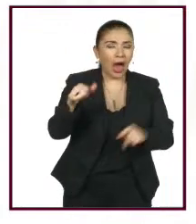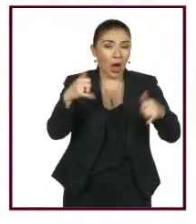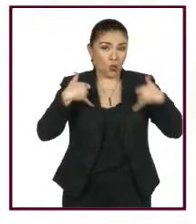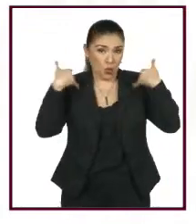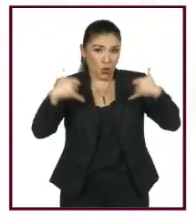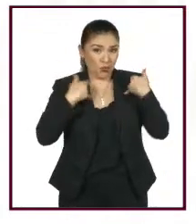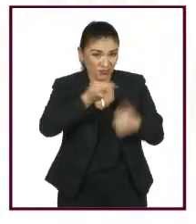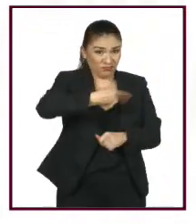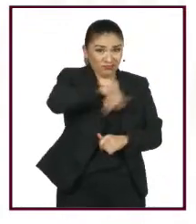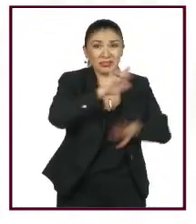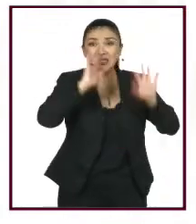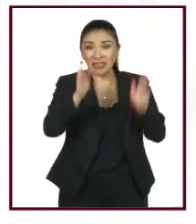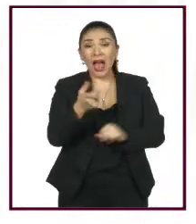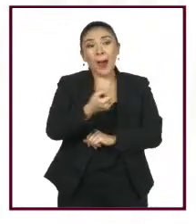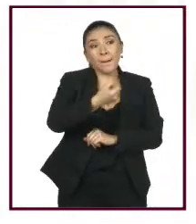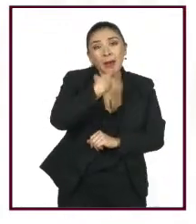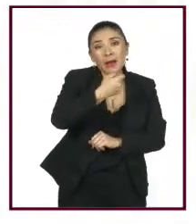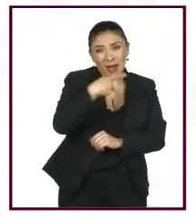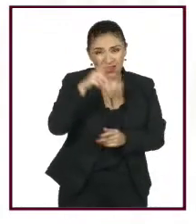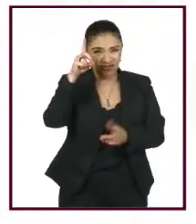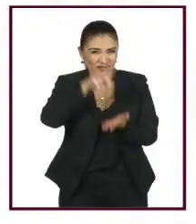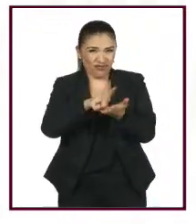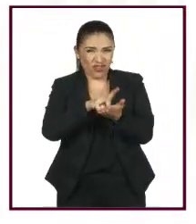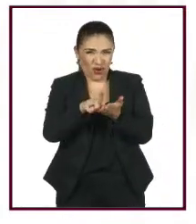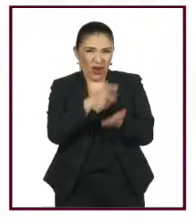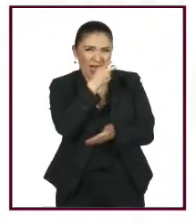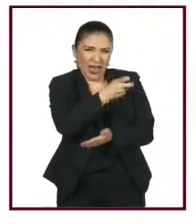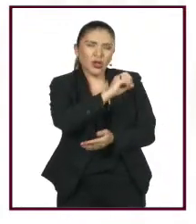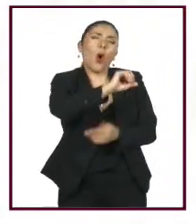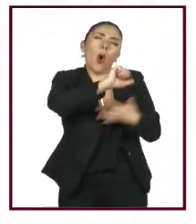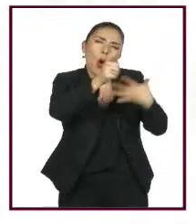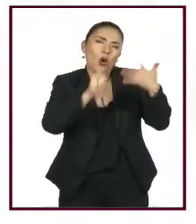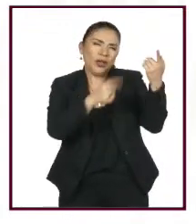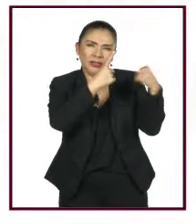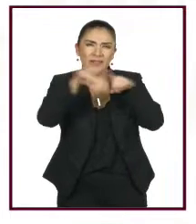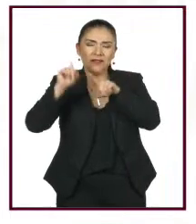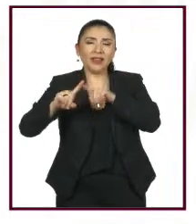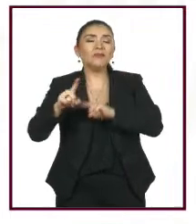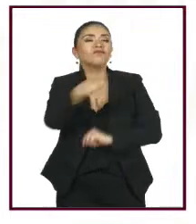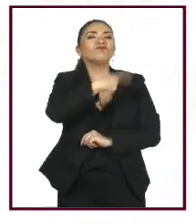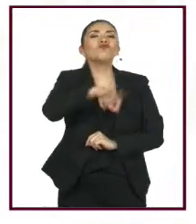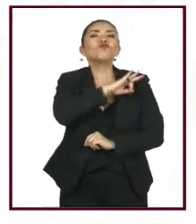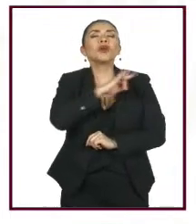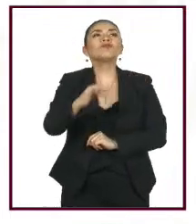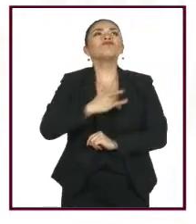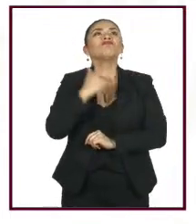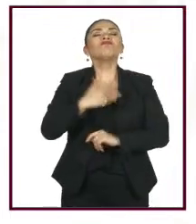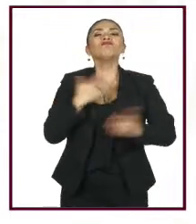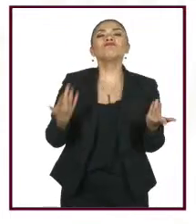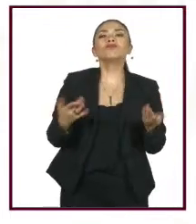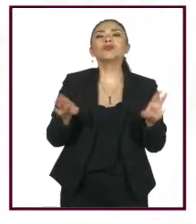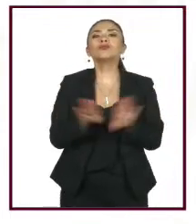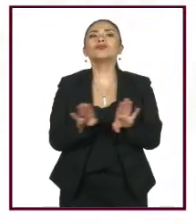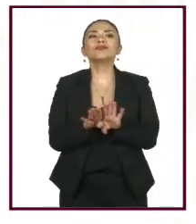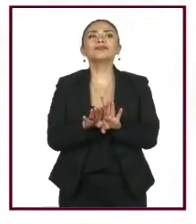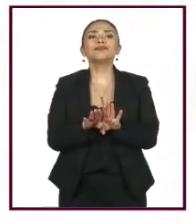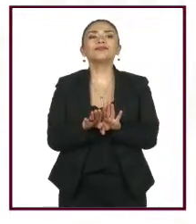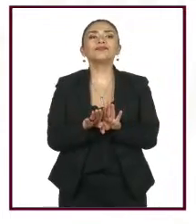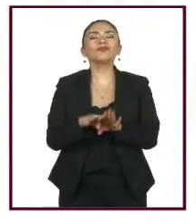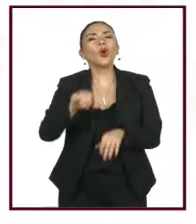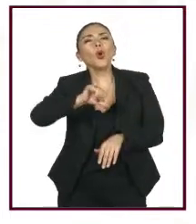los adolescentes que consumen esta sustancia u otras psicoactivas pueden presentar algún